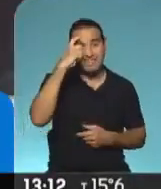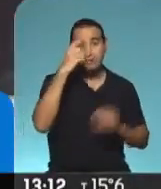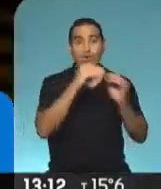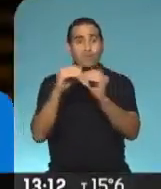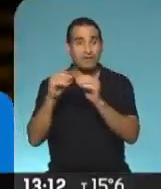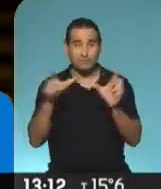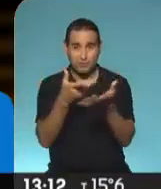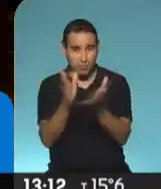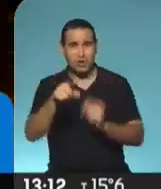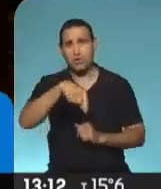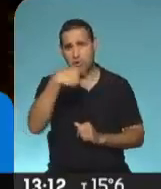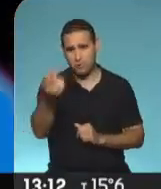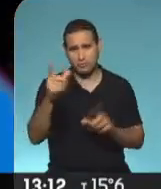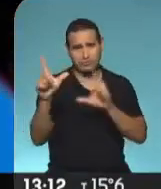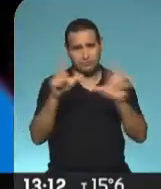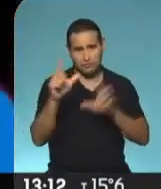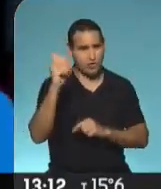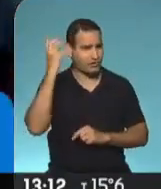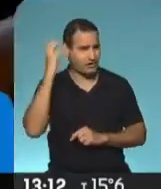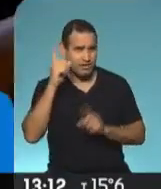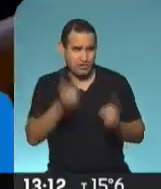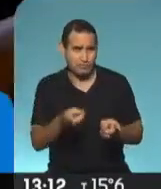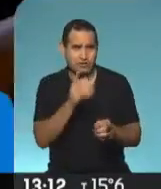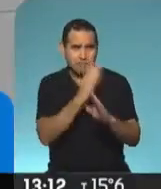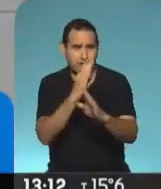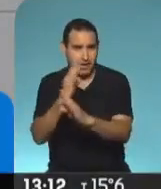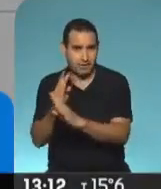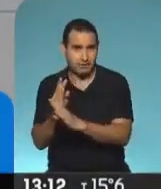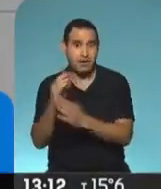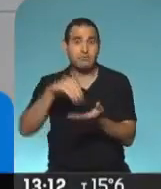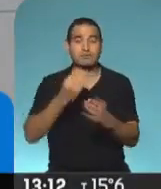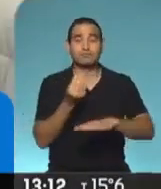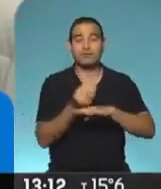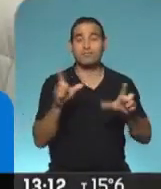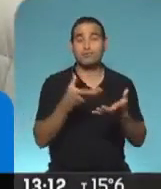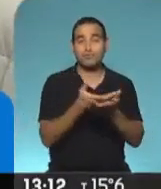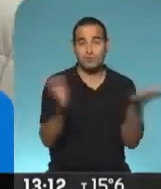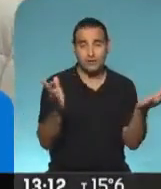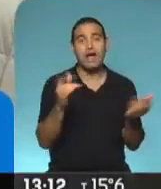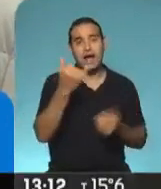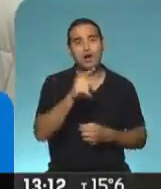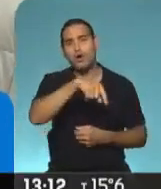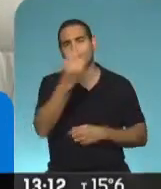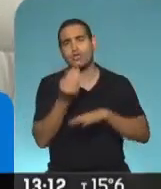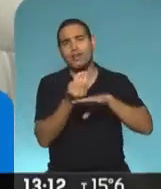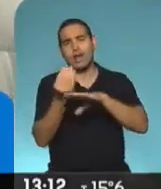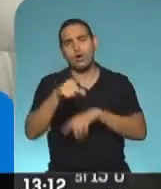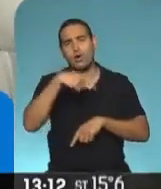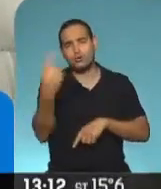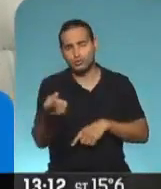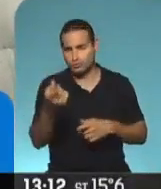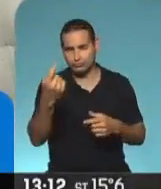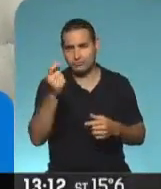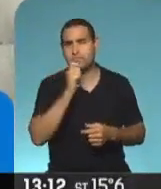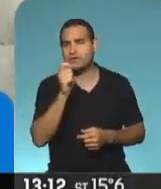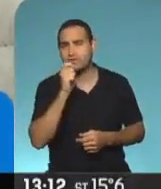televisión pública y de muchos otros medios colegas. Y además del delegado de la televisión pública César Nena, hay delegados de otros medios de comunicación, referentes